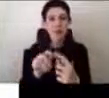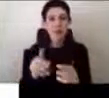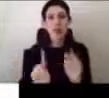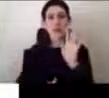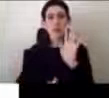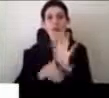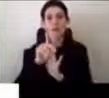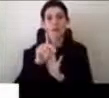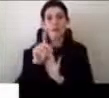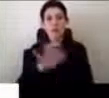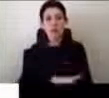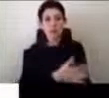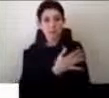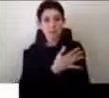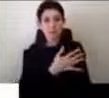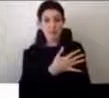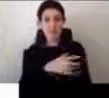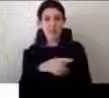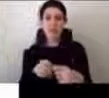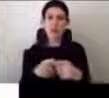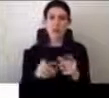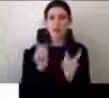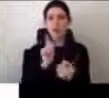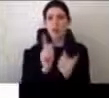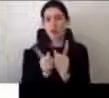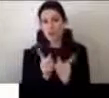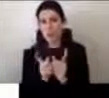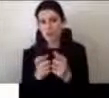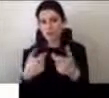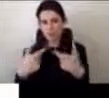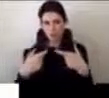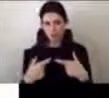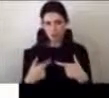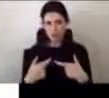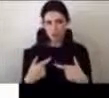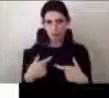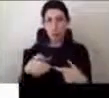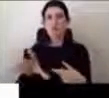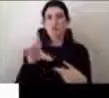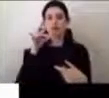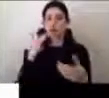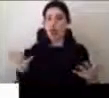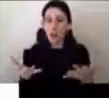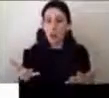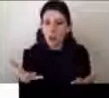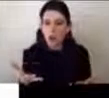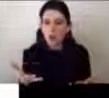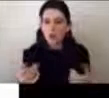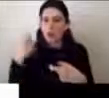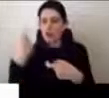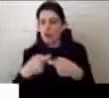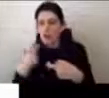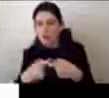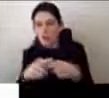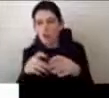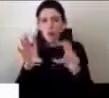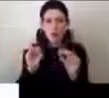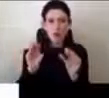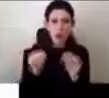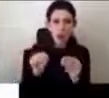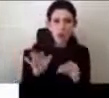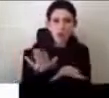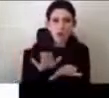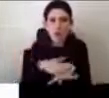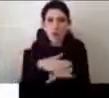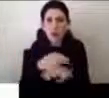el control de la coordinación, descubrir propiedades físicas de los objetos. Es duro, es blando, es suave, es volado,